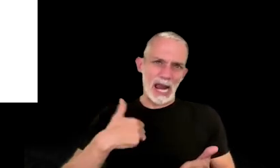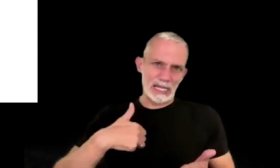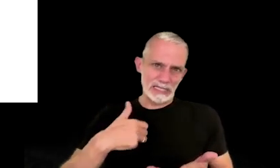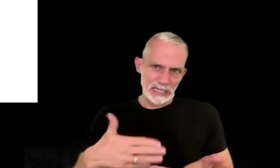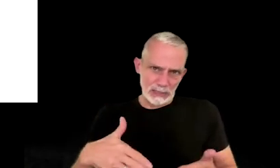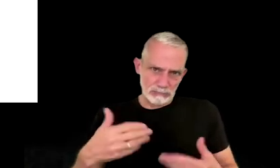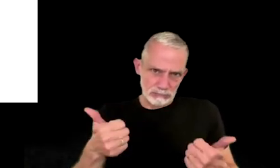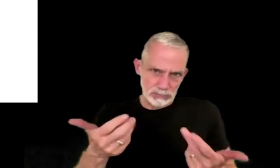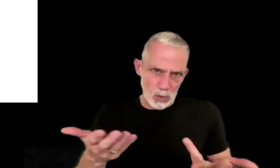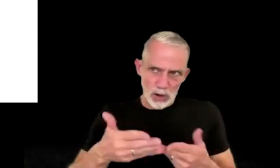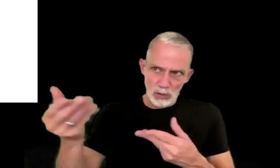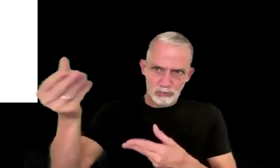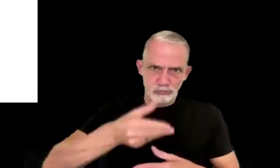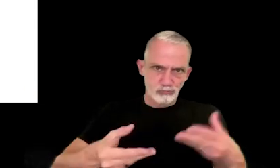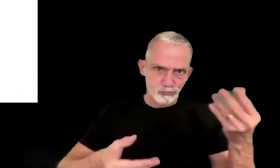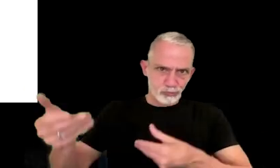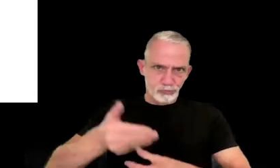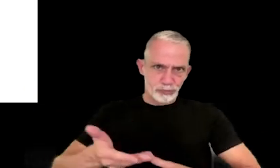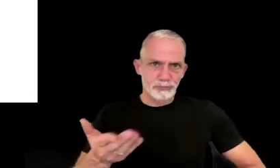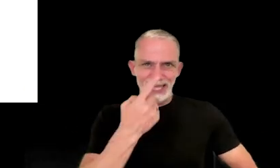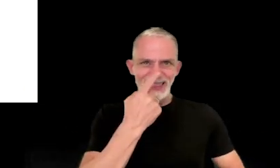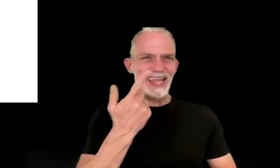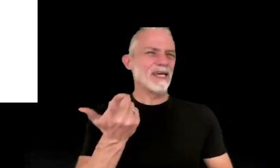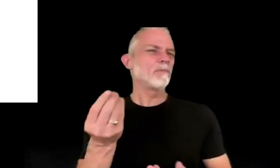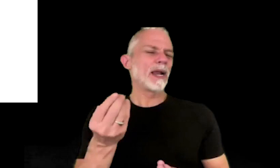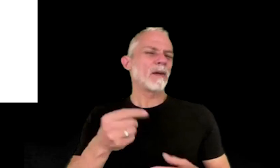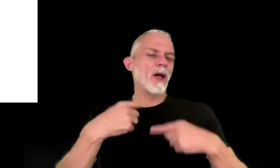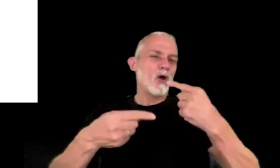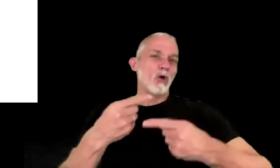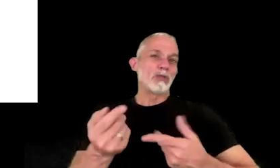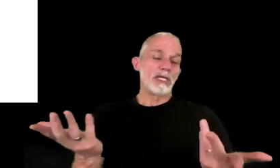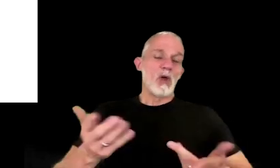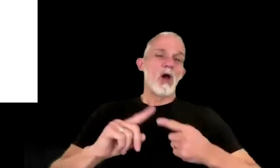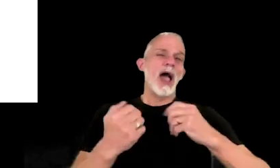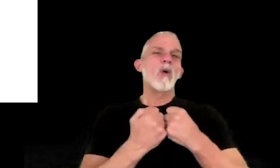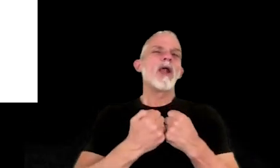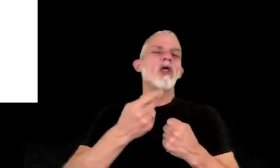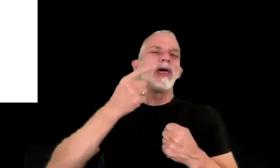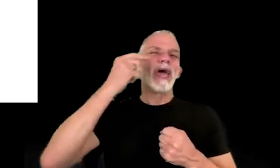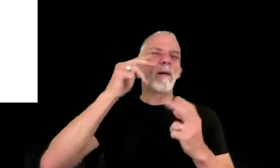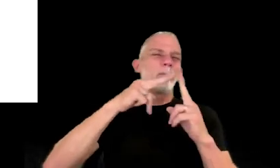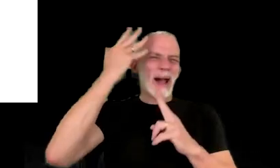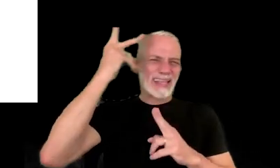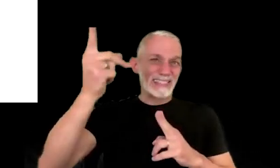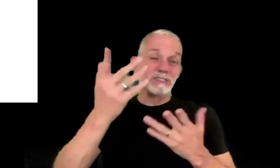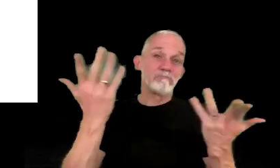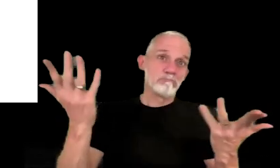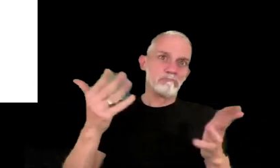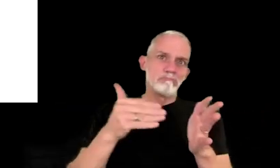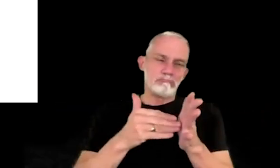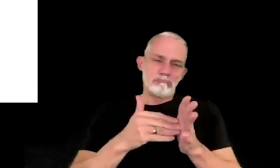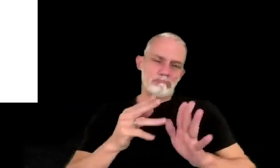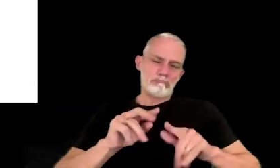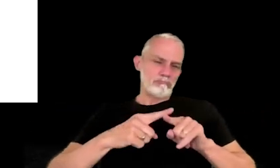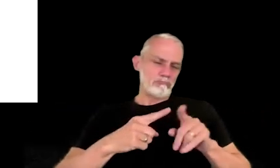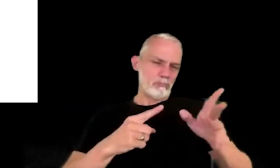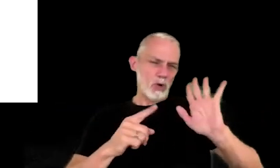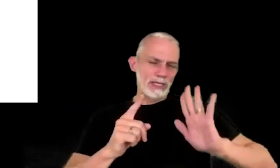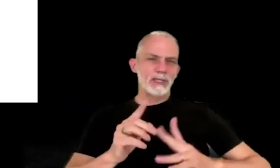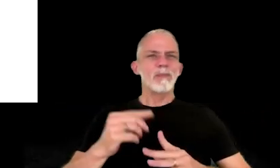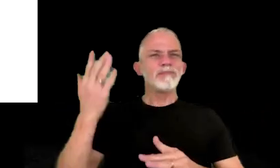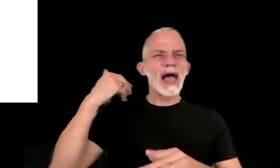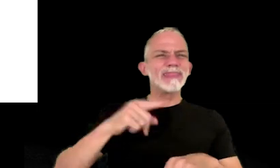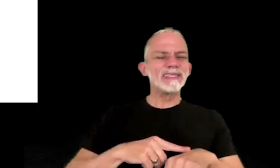país, siempre que haya interés en continuar con el Acuerdo de París, ¿no? Pero este es un aspecto. En Argentina en su momento se habían